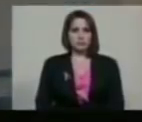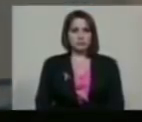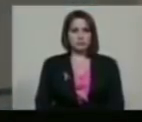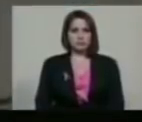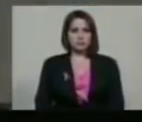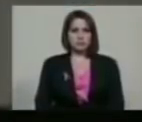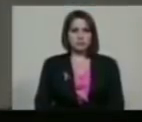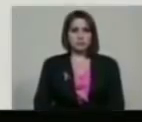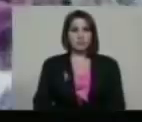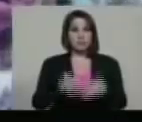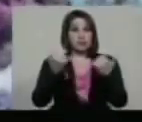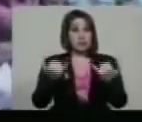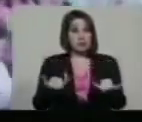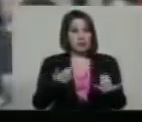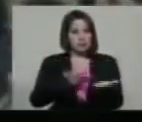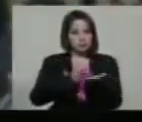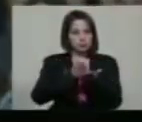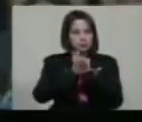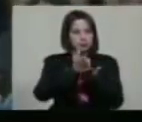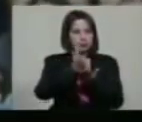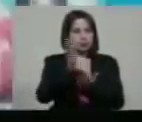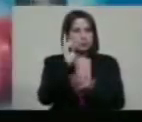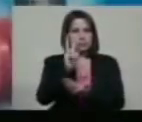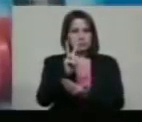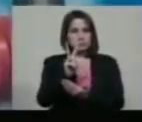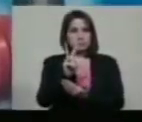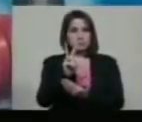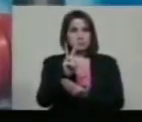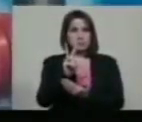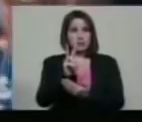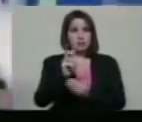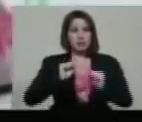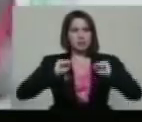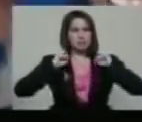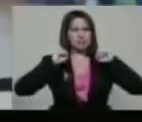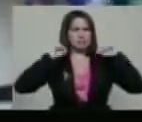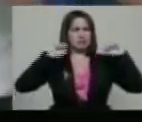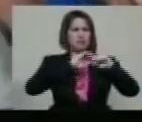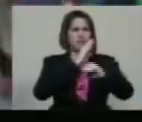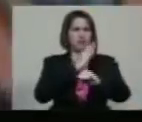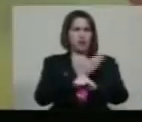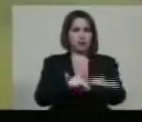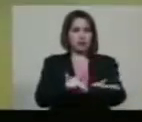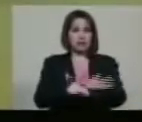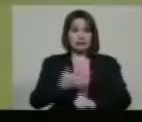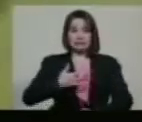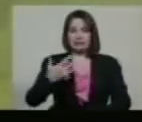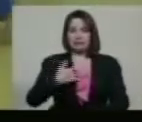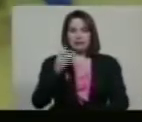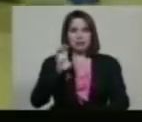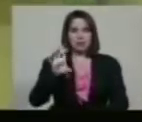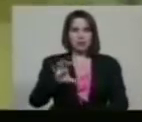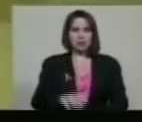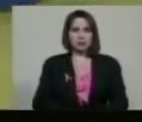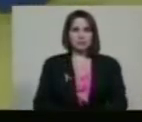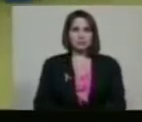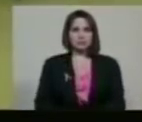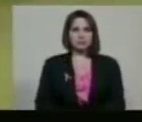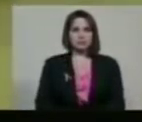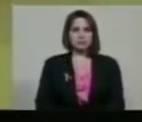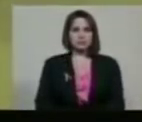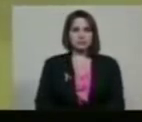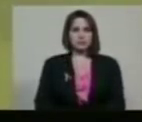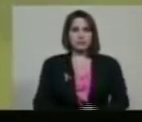Ellos ya forjaron su camino. Con garra e ímpetu han defendido el sentir patrio. Días de